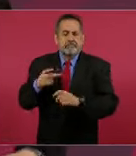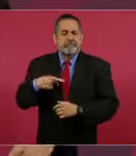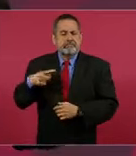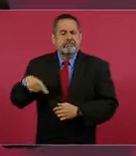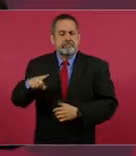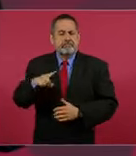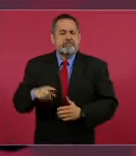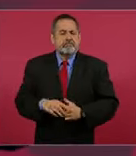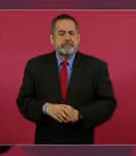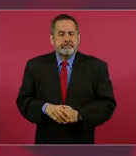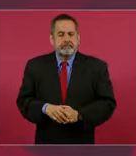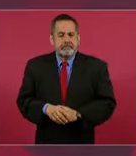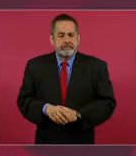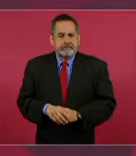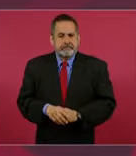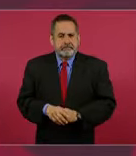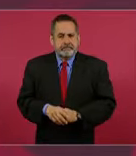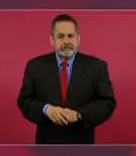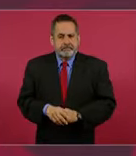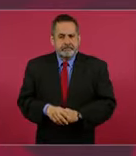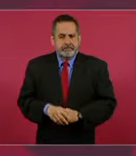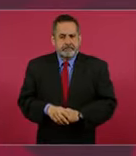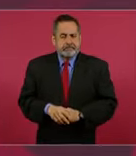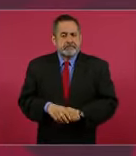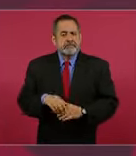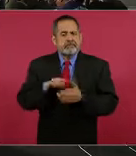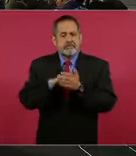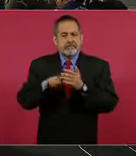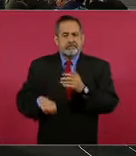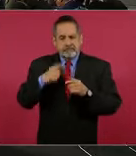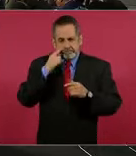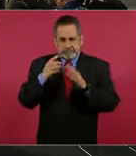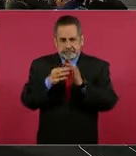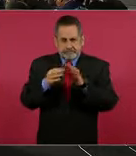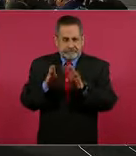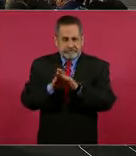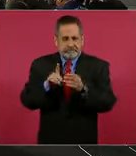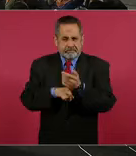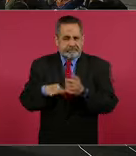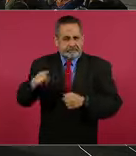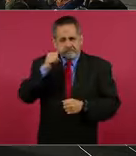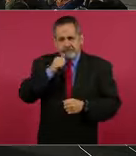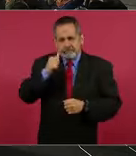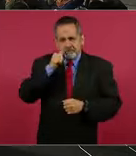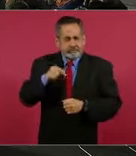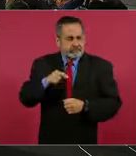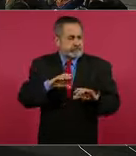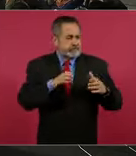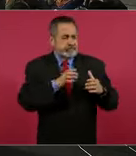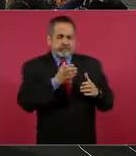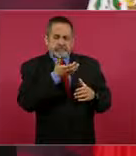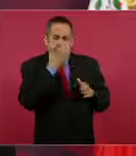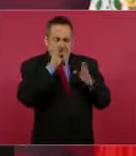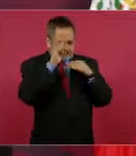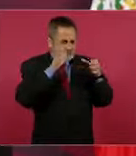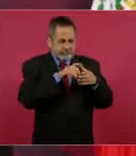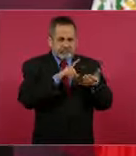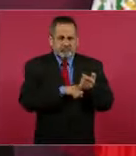Porque, por lo general, la derecha, el conservadurismo, es